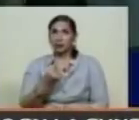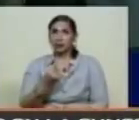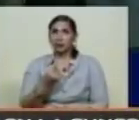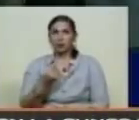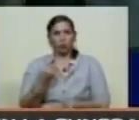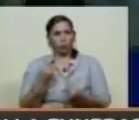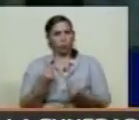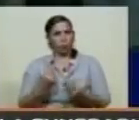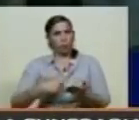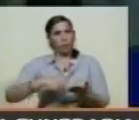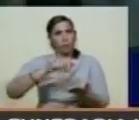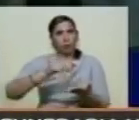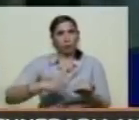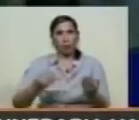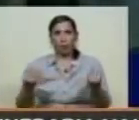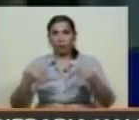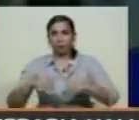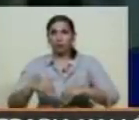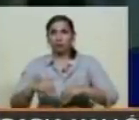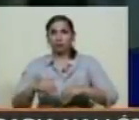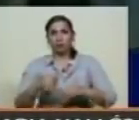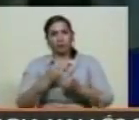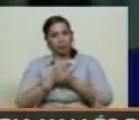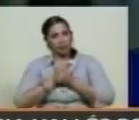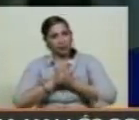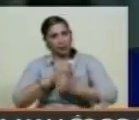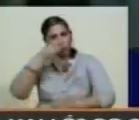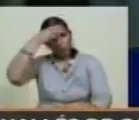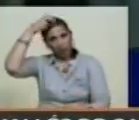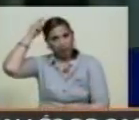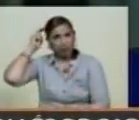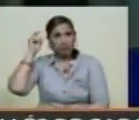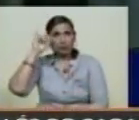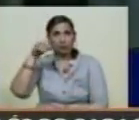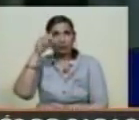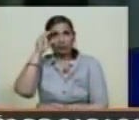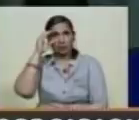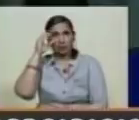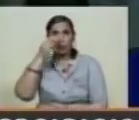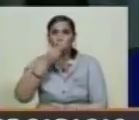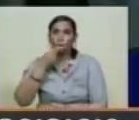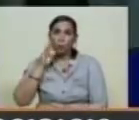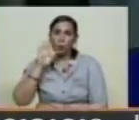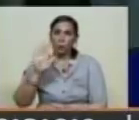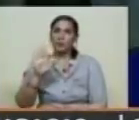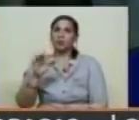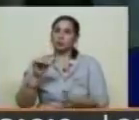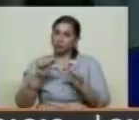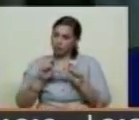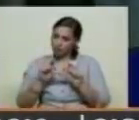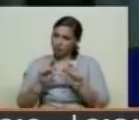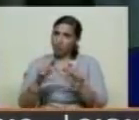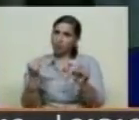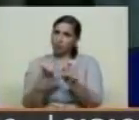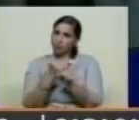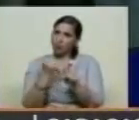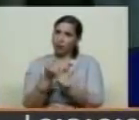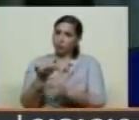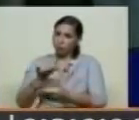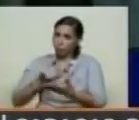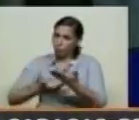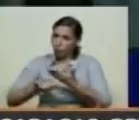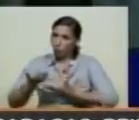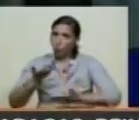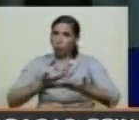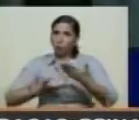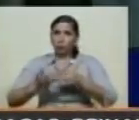firmábamos, querido señor canciller, este compromiso de seguir trabajando juntos, de